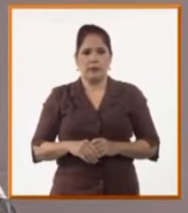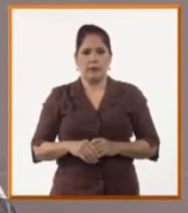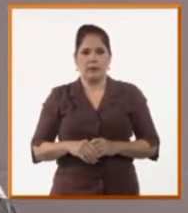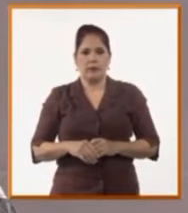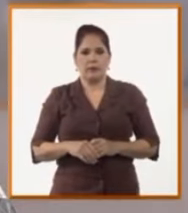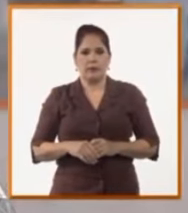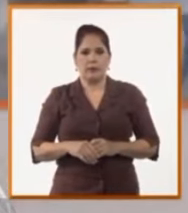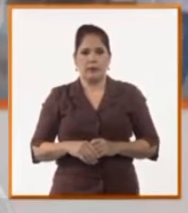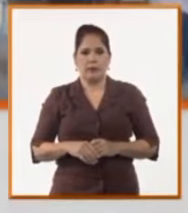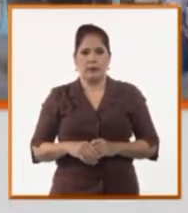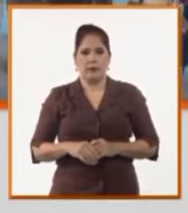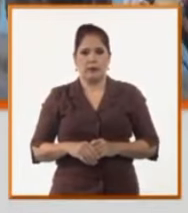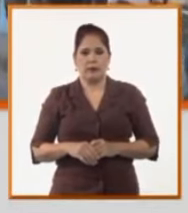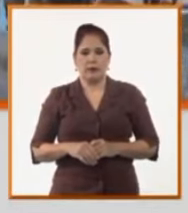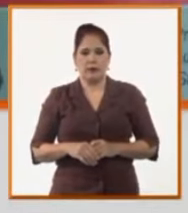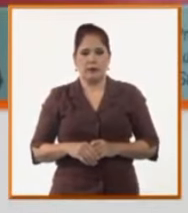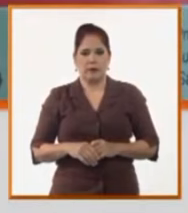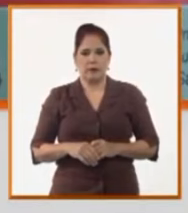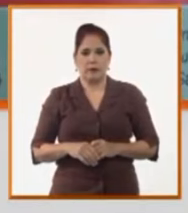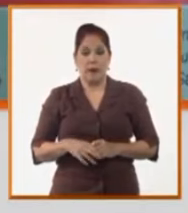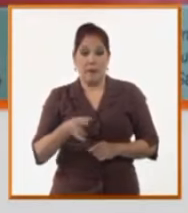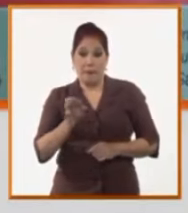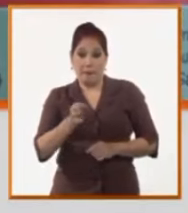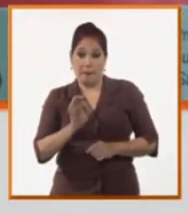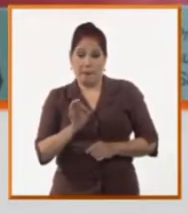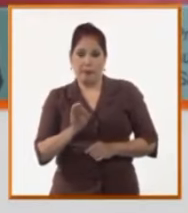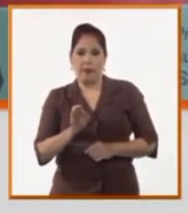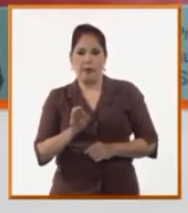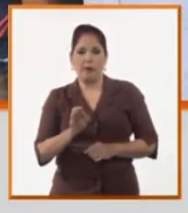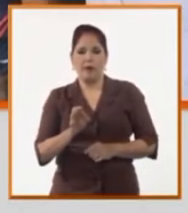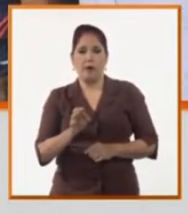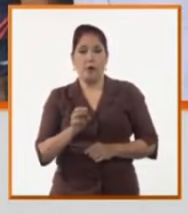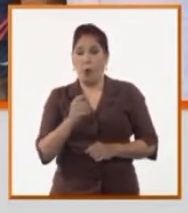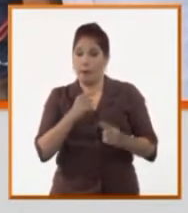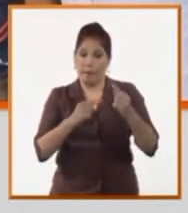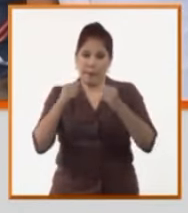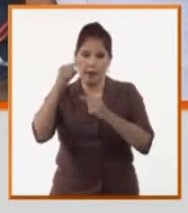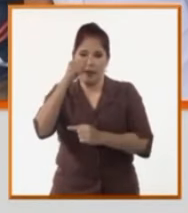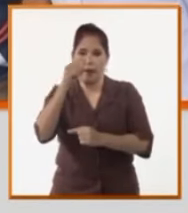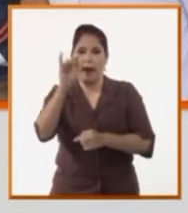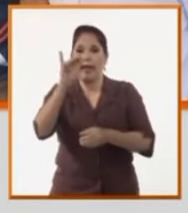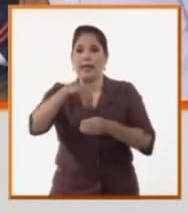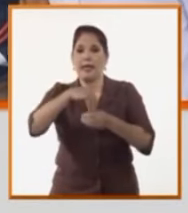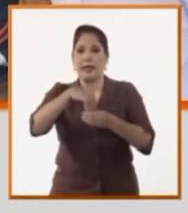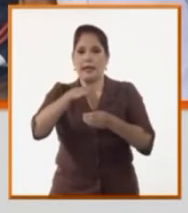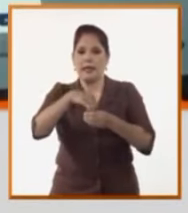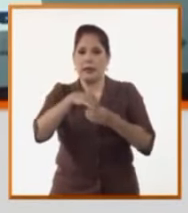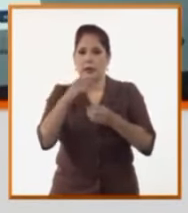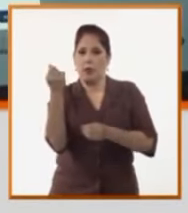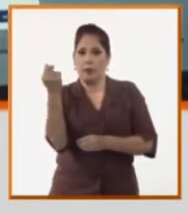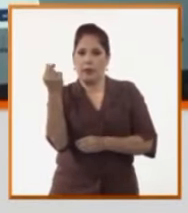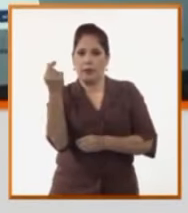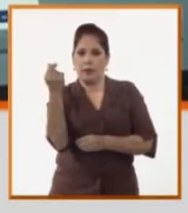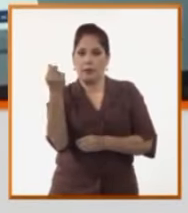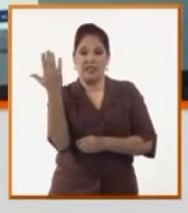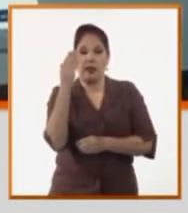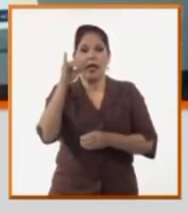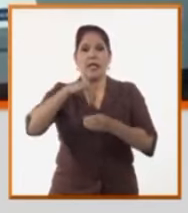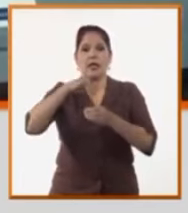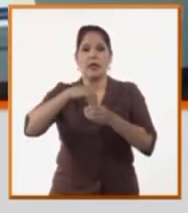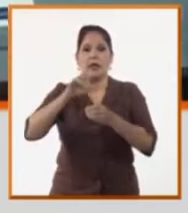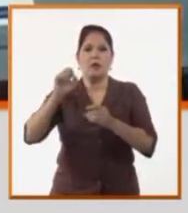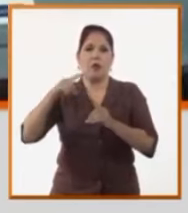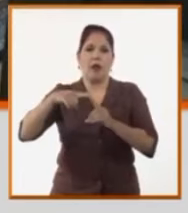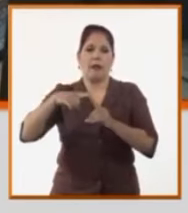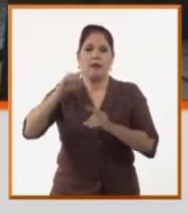2024 o sea el peso fundamental de los ingresos al presupuesto del lo tienen los ingresos tributarios en